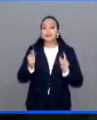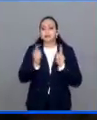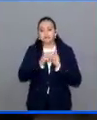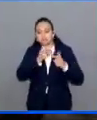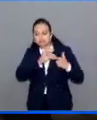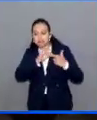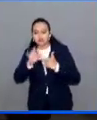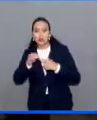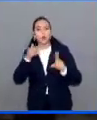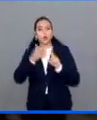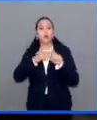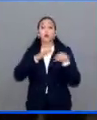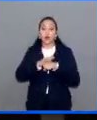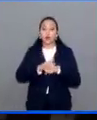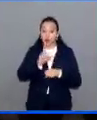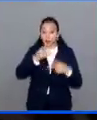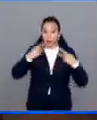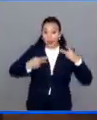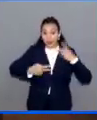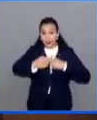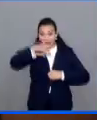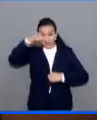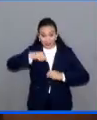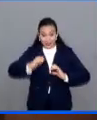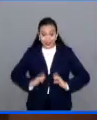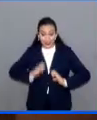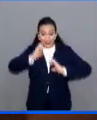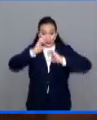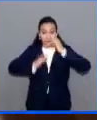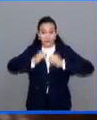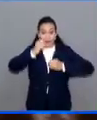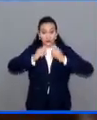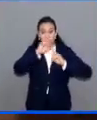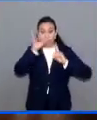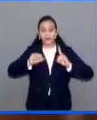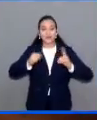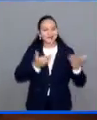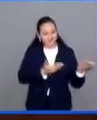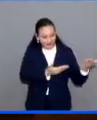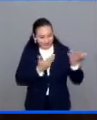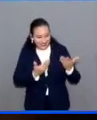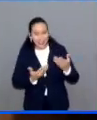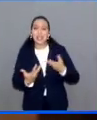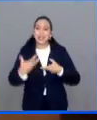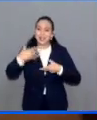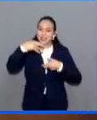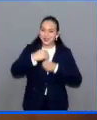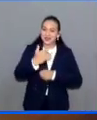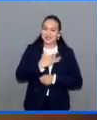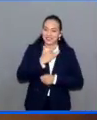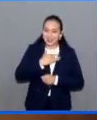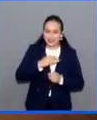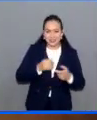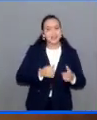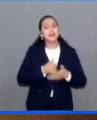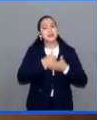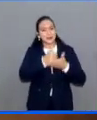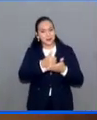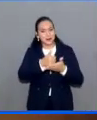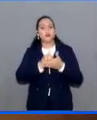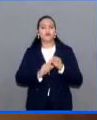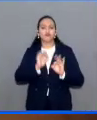que cada persona que visite el edificio sede se sienta incluida, representada y atendida con dignidad, por lo que a partir de